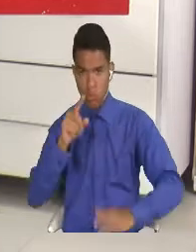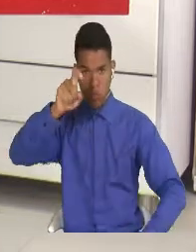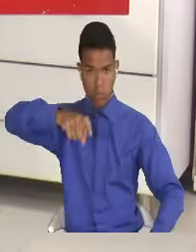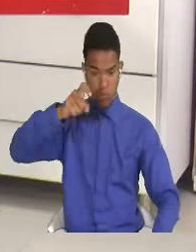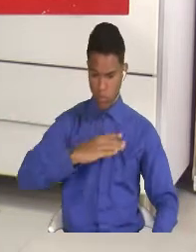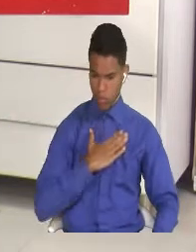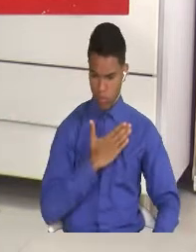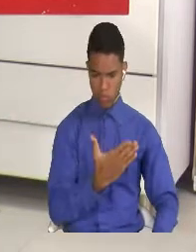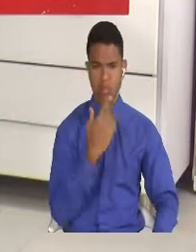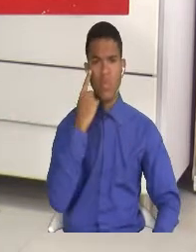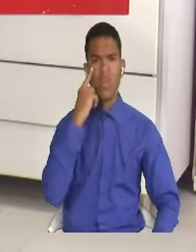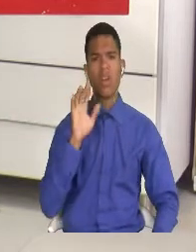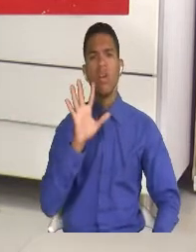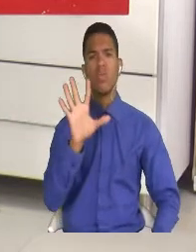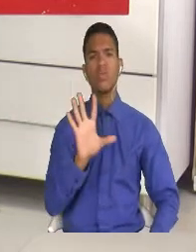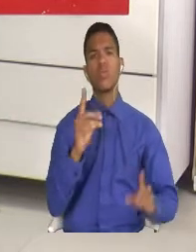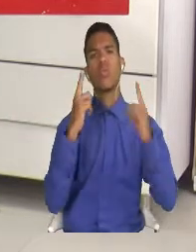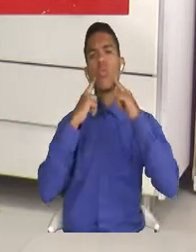manejamos unos combos y manejamos